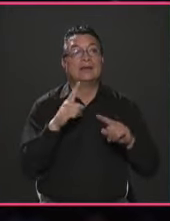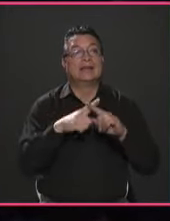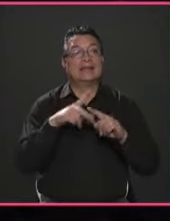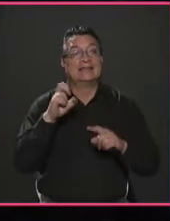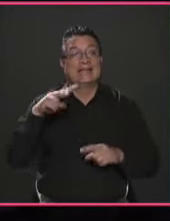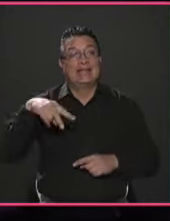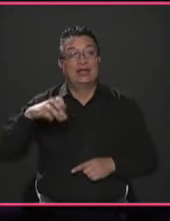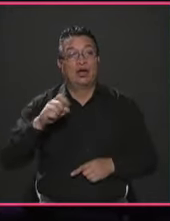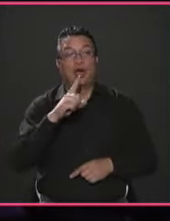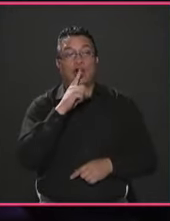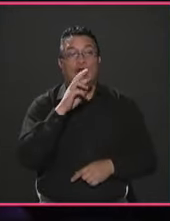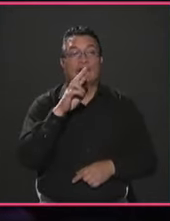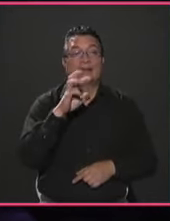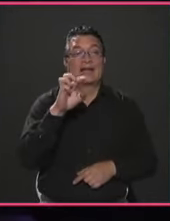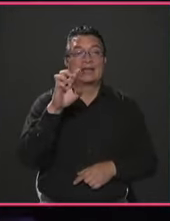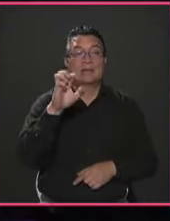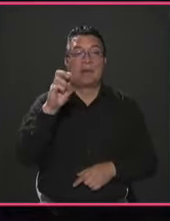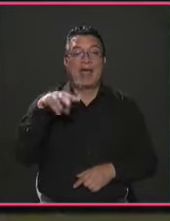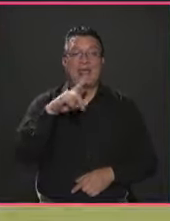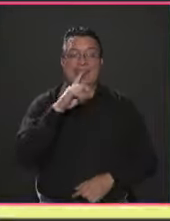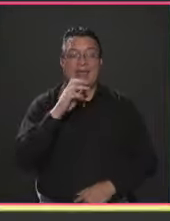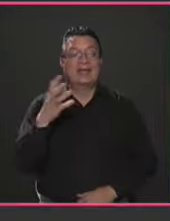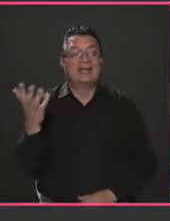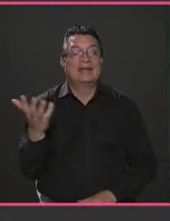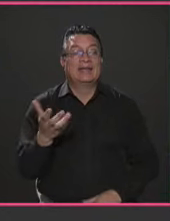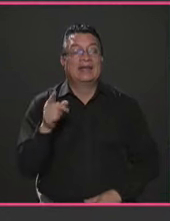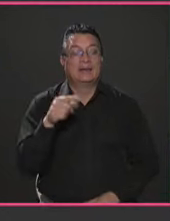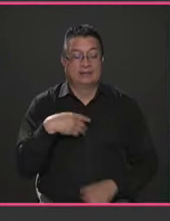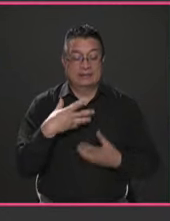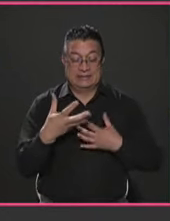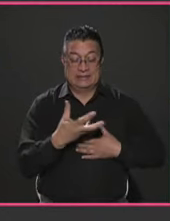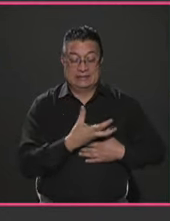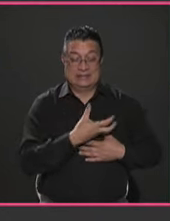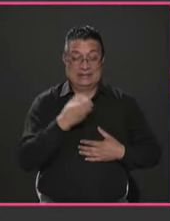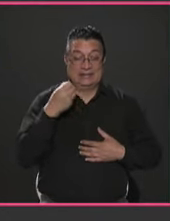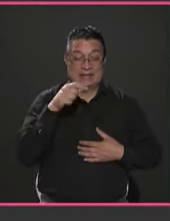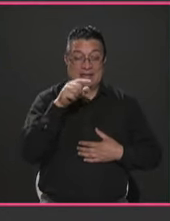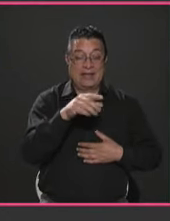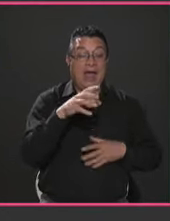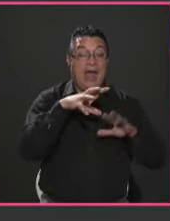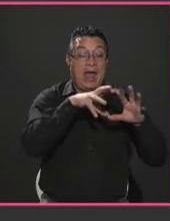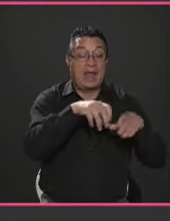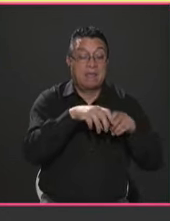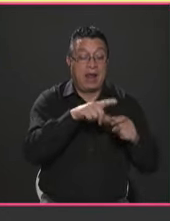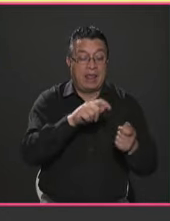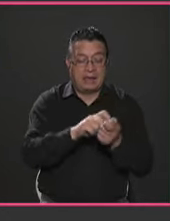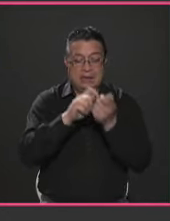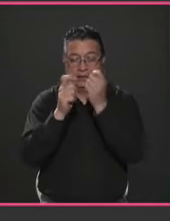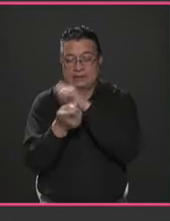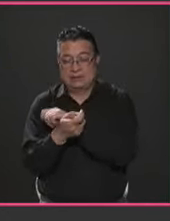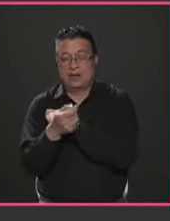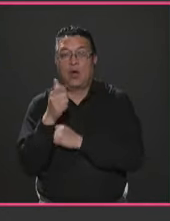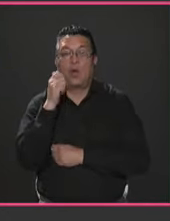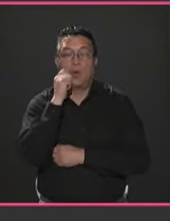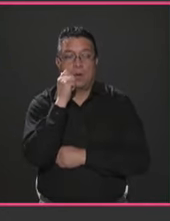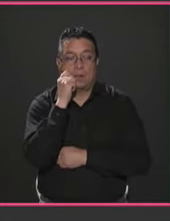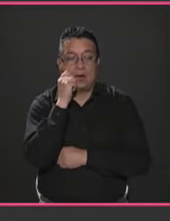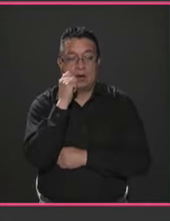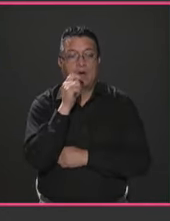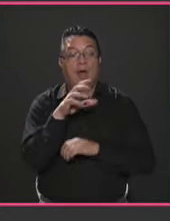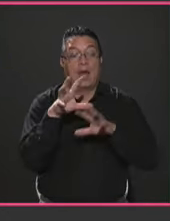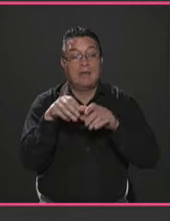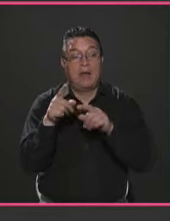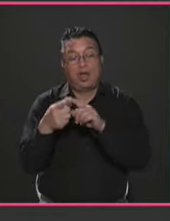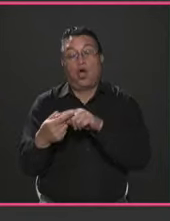el transplantes son sacar el tejido de un animal a un ser humano o de un animal